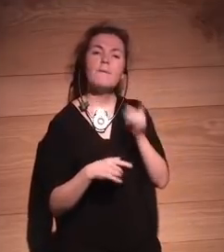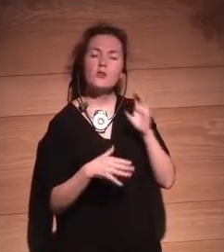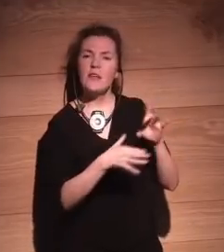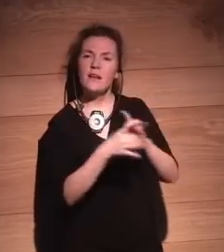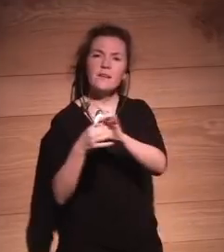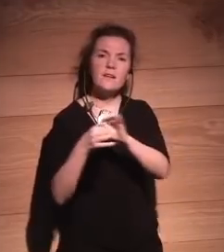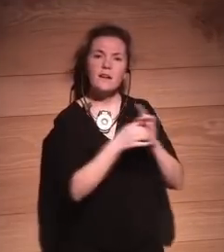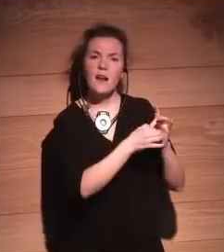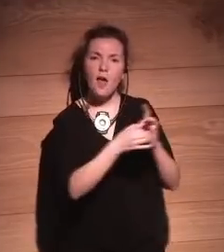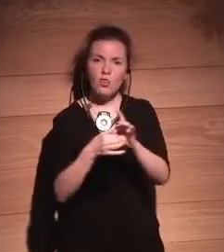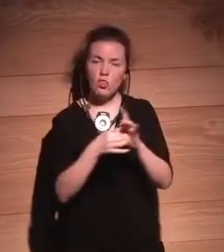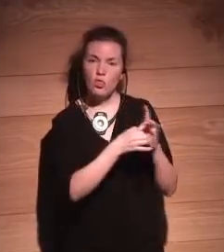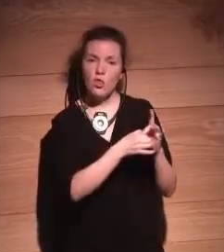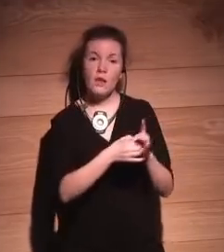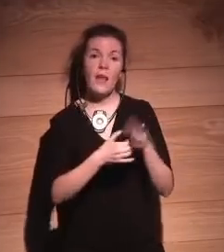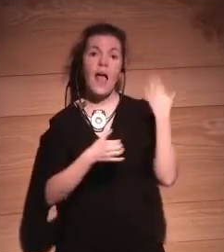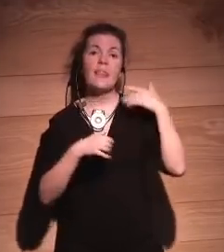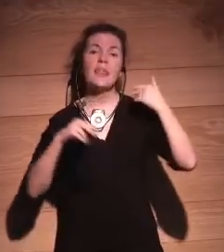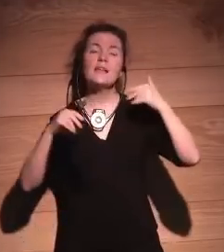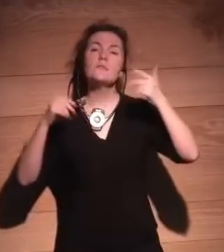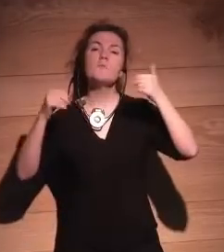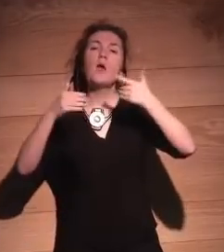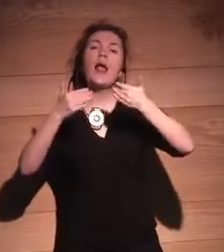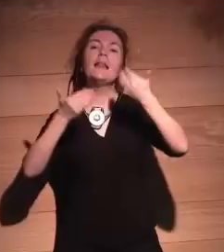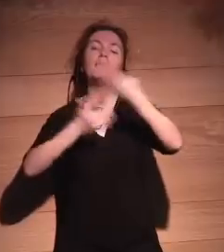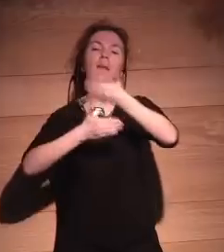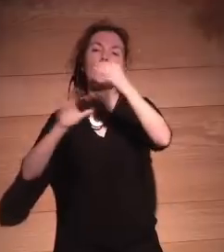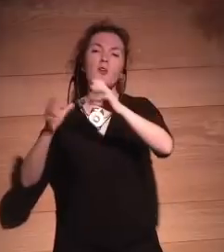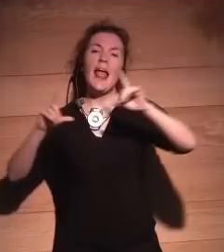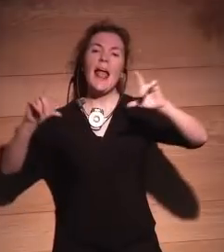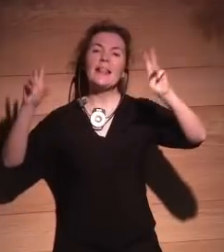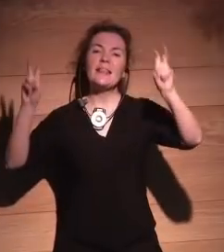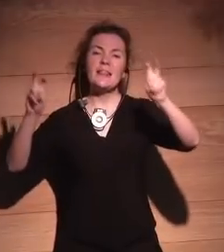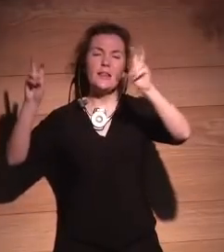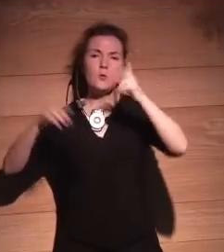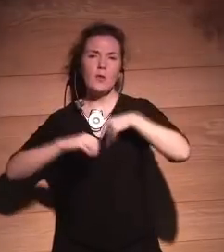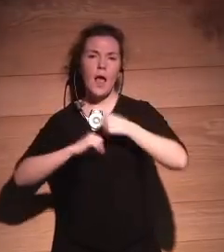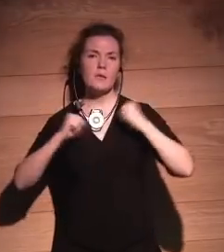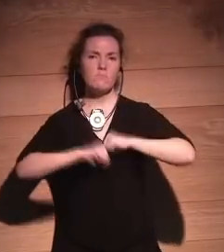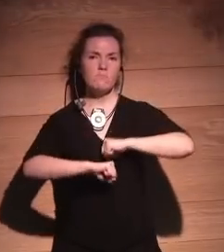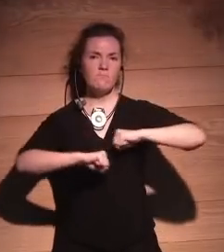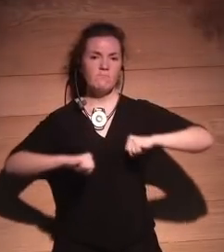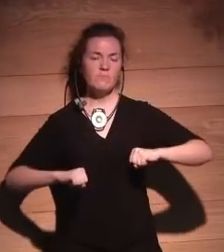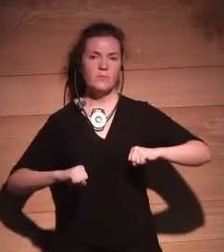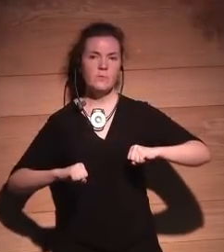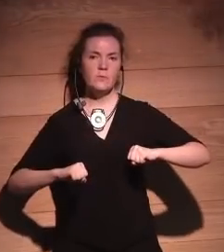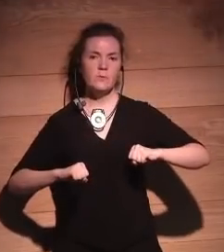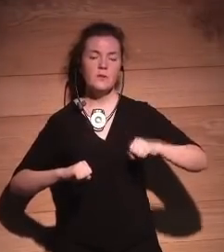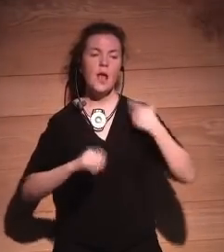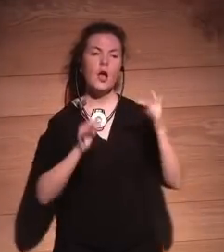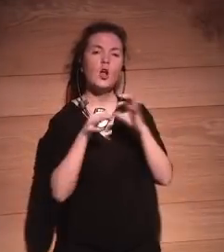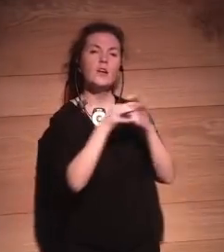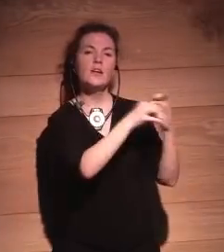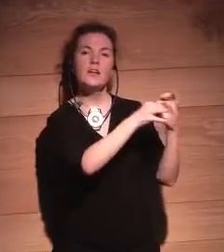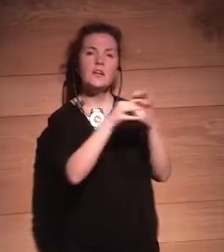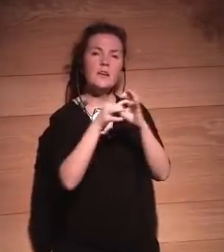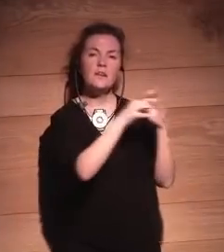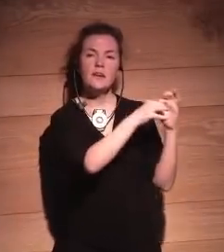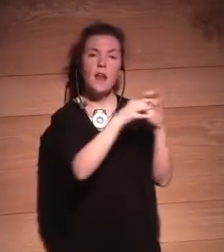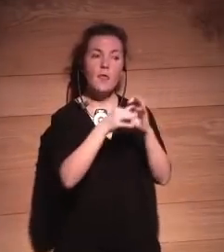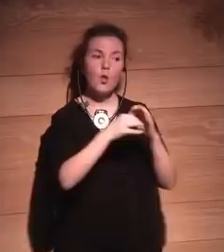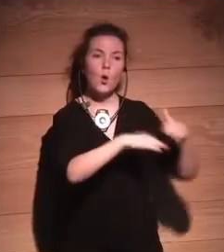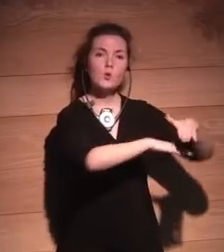dicho, grandísimas cabeceras que estaban muy establecidas y que progresivamente han ido perdiendo esa relación que en su momento tuvieron